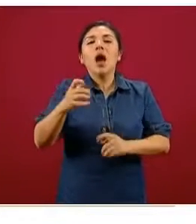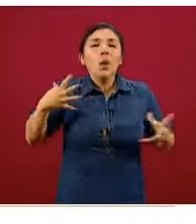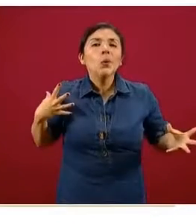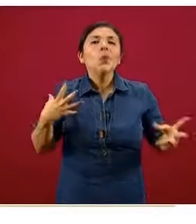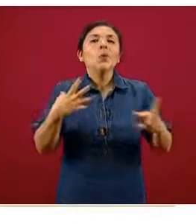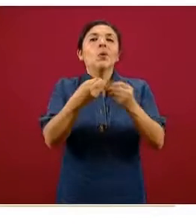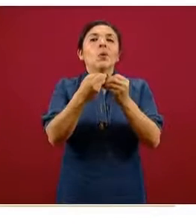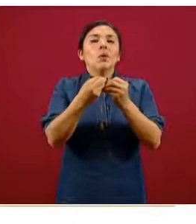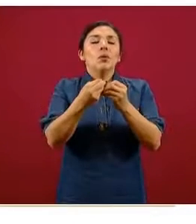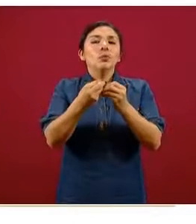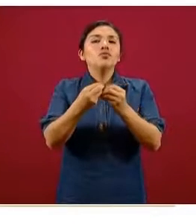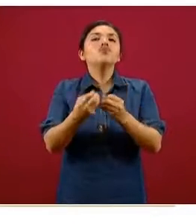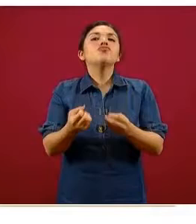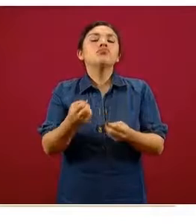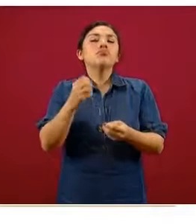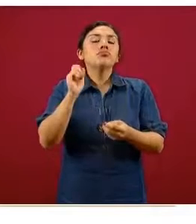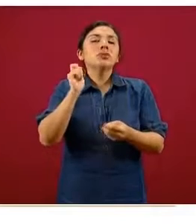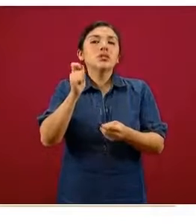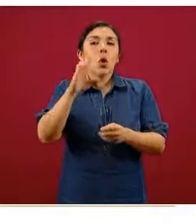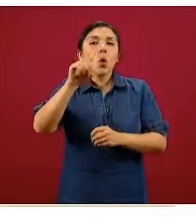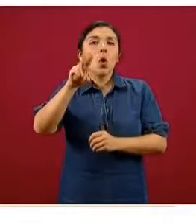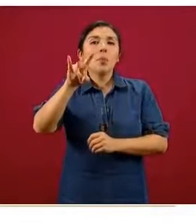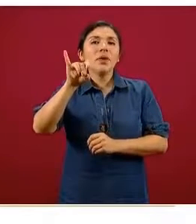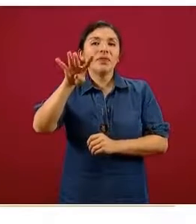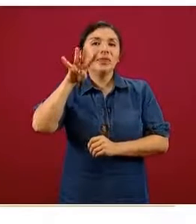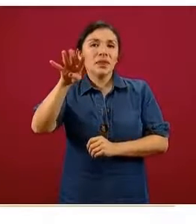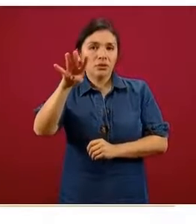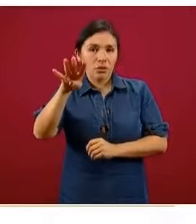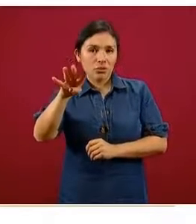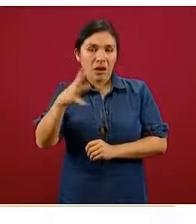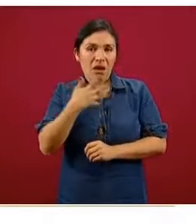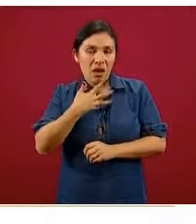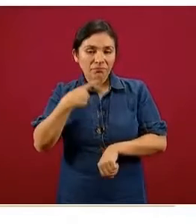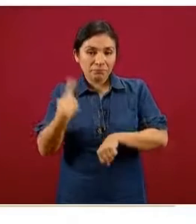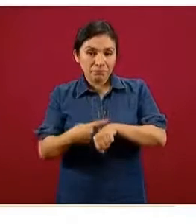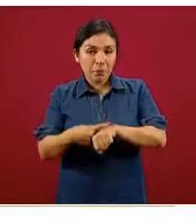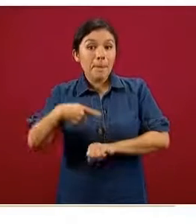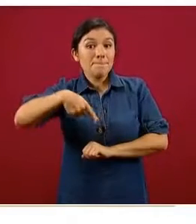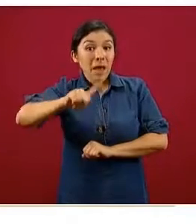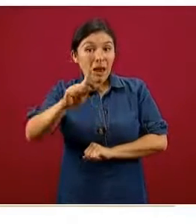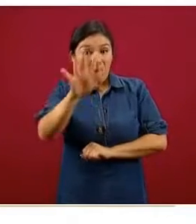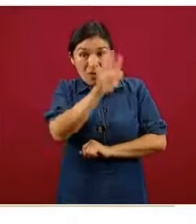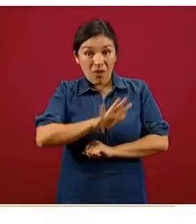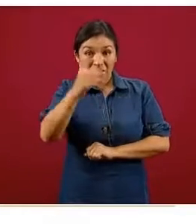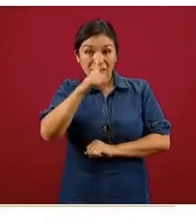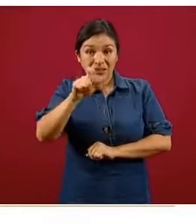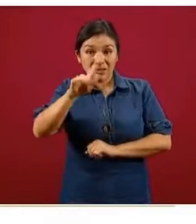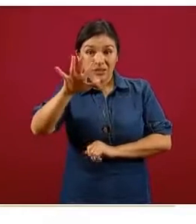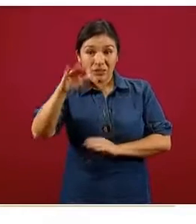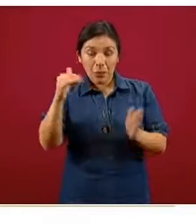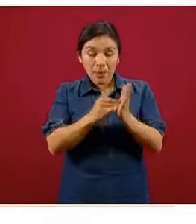casos confirmados acumulados de COVID-19 hasta el momento. Sin embargo, de este grupo,